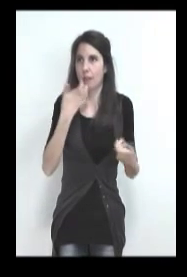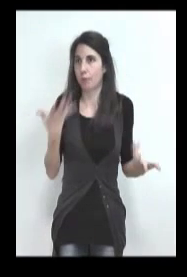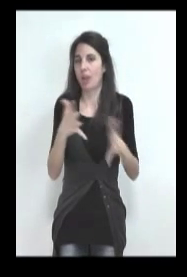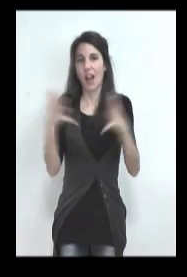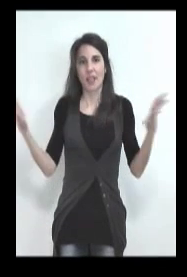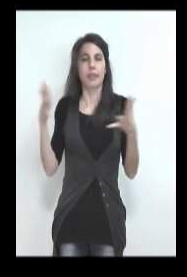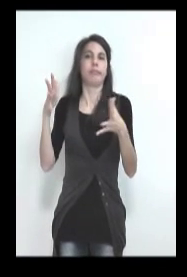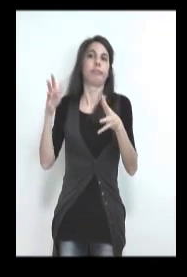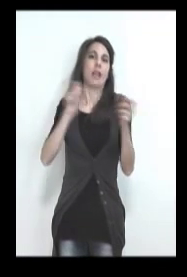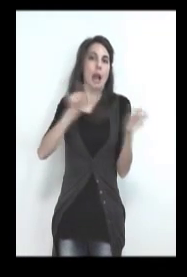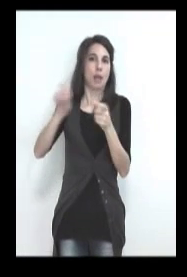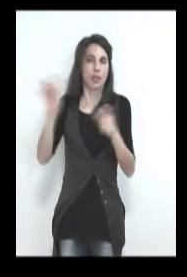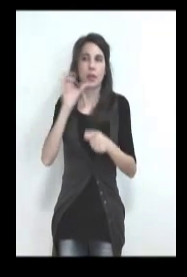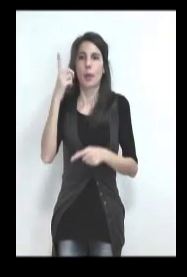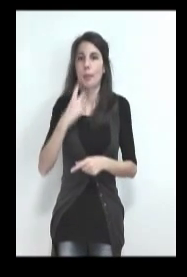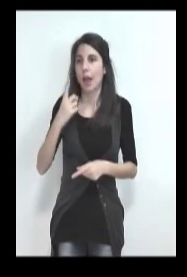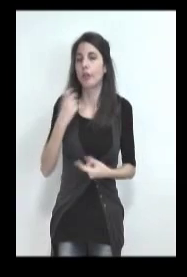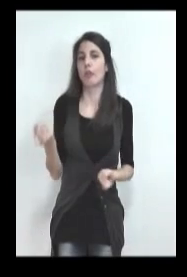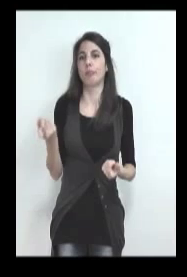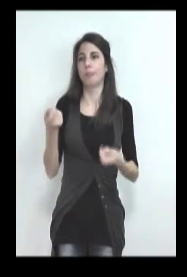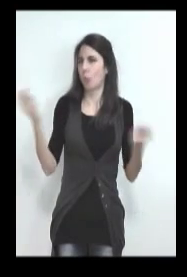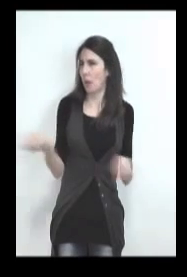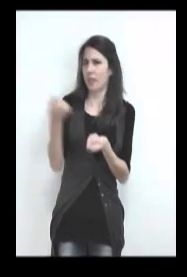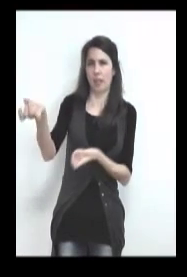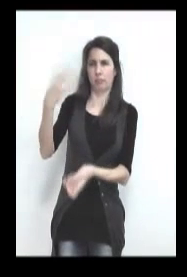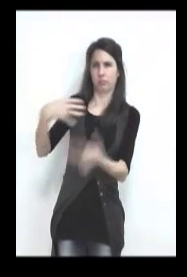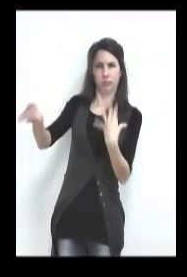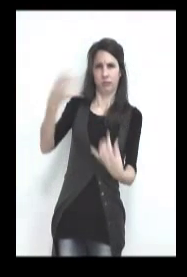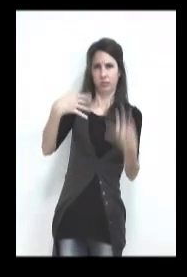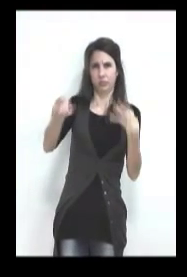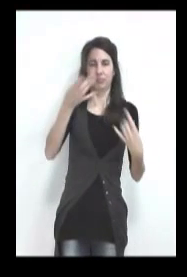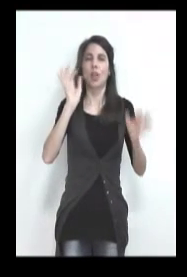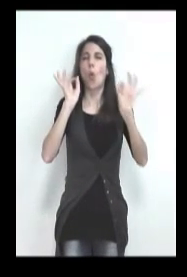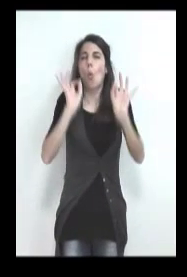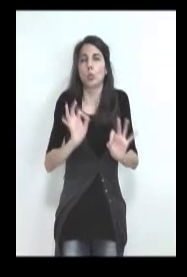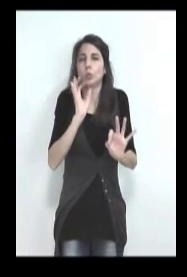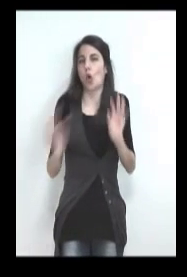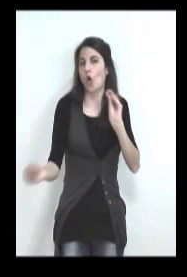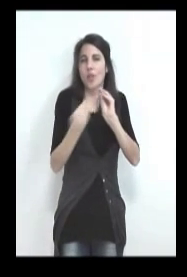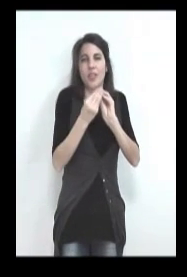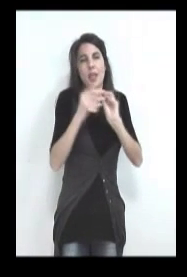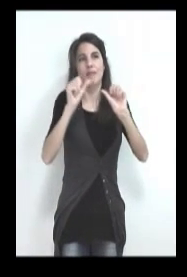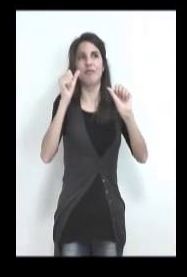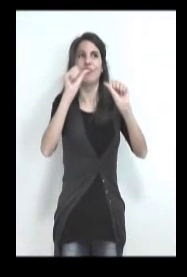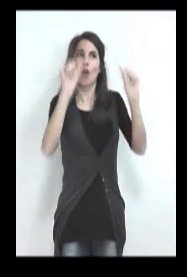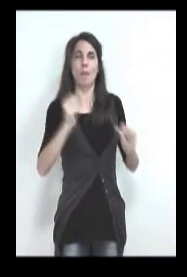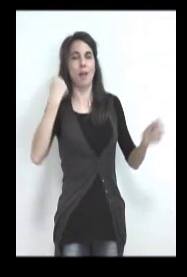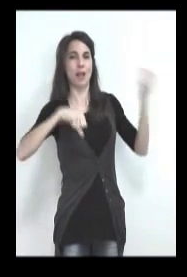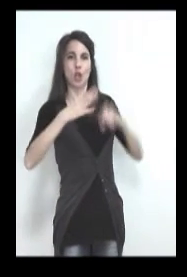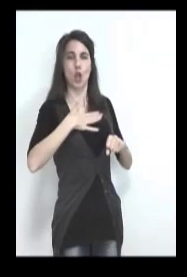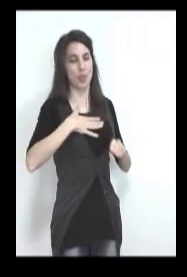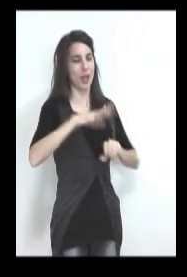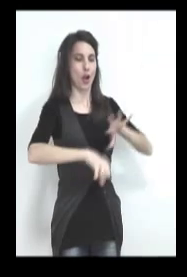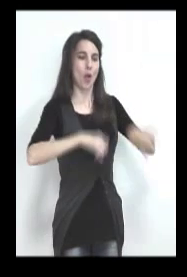almacenes, bancos y demás nos envían publicidad perfectamente segmentada a nuestro patrón de comportamiento y nuestro patrón de compras. Y lo hacen en base a lo que hacemos en